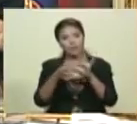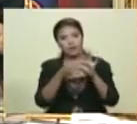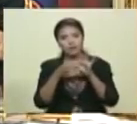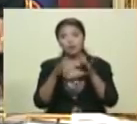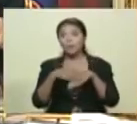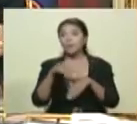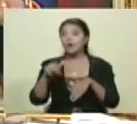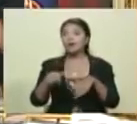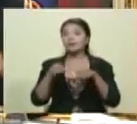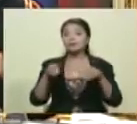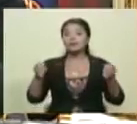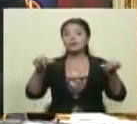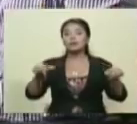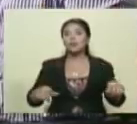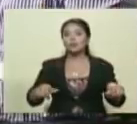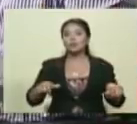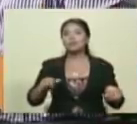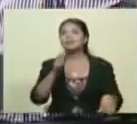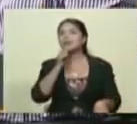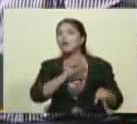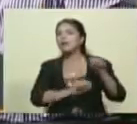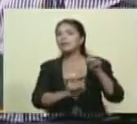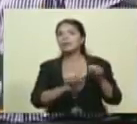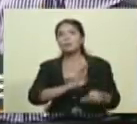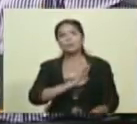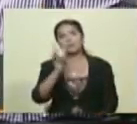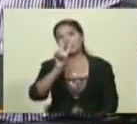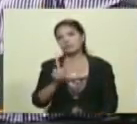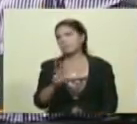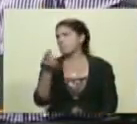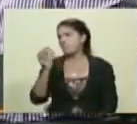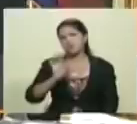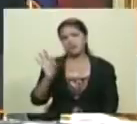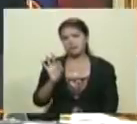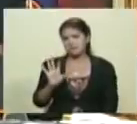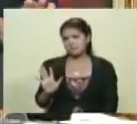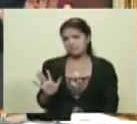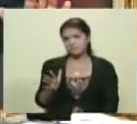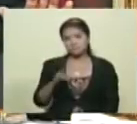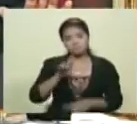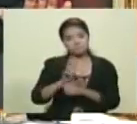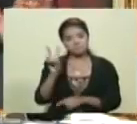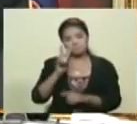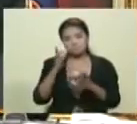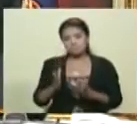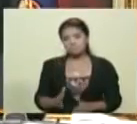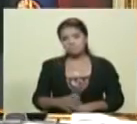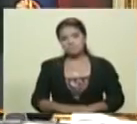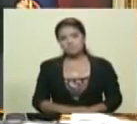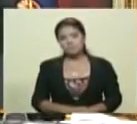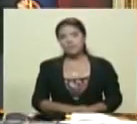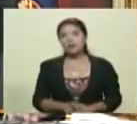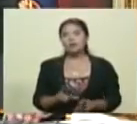este territorio lo vamos a defender los venezolanos. Más nadie. Más nadie.